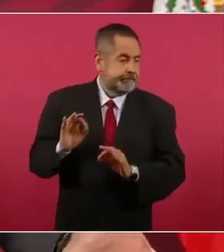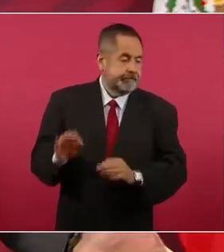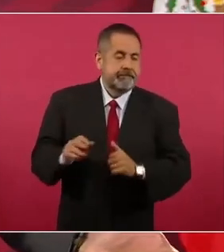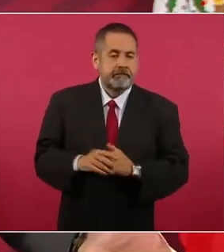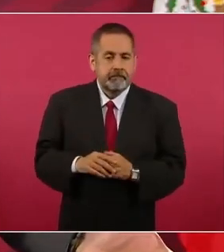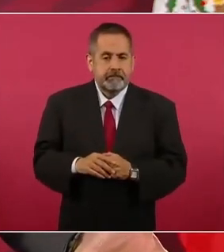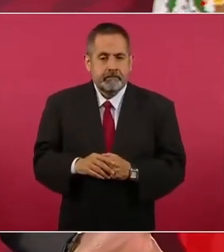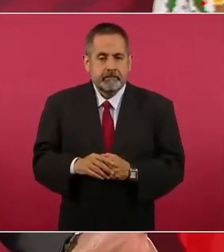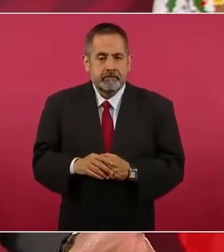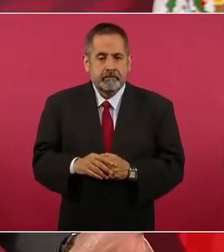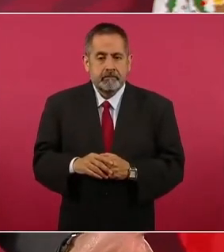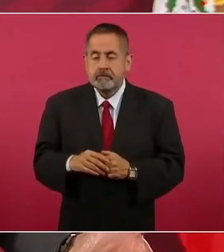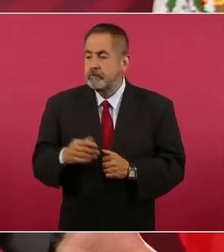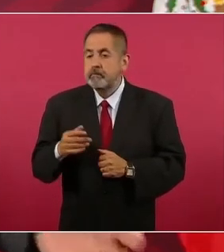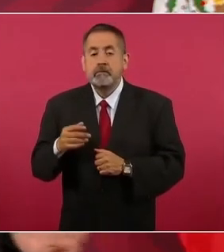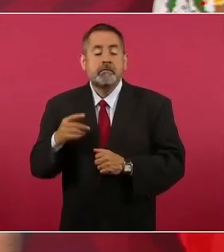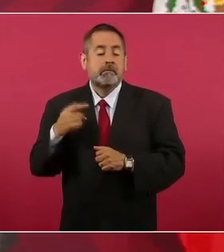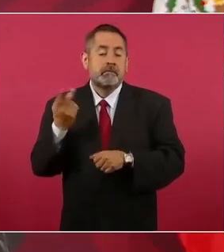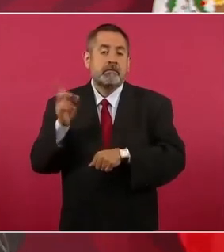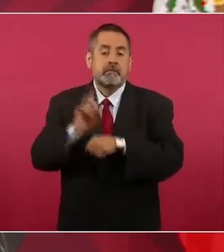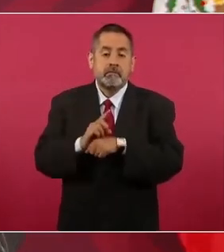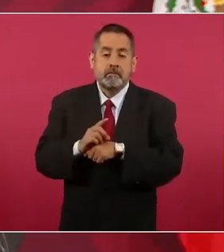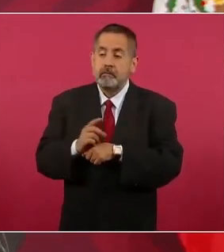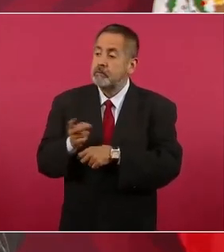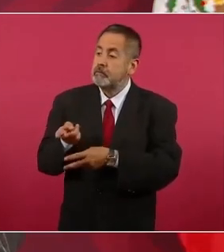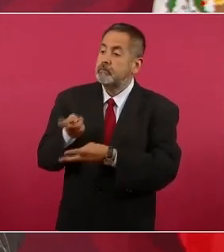y no se aparece el candidato nuestro.